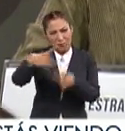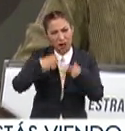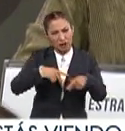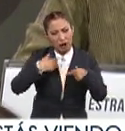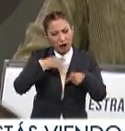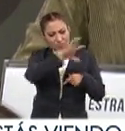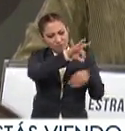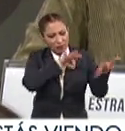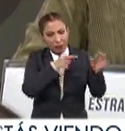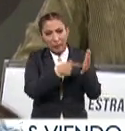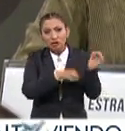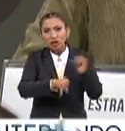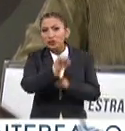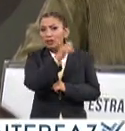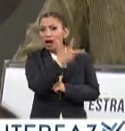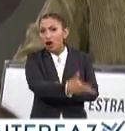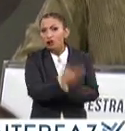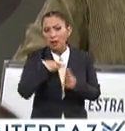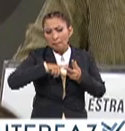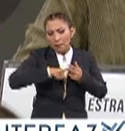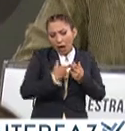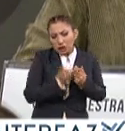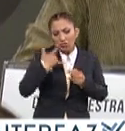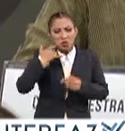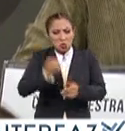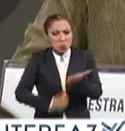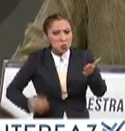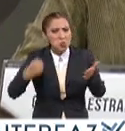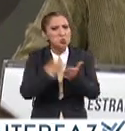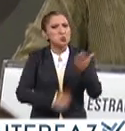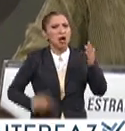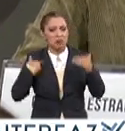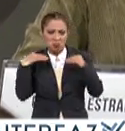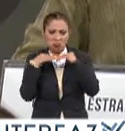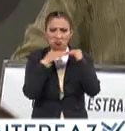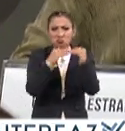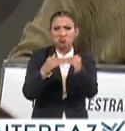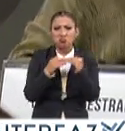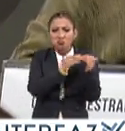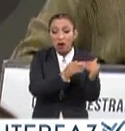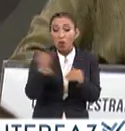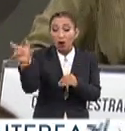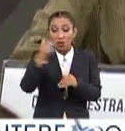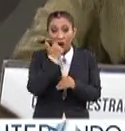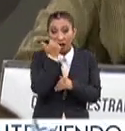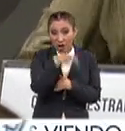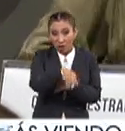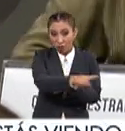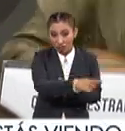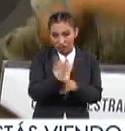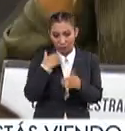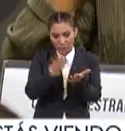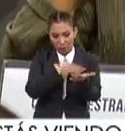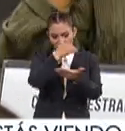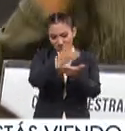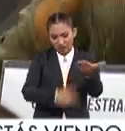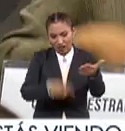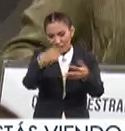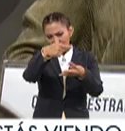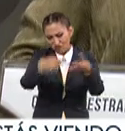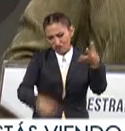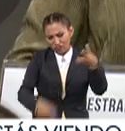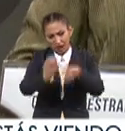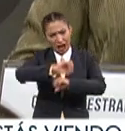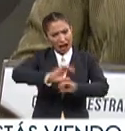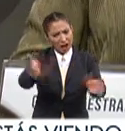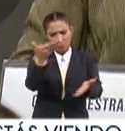toman elementos del 68, de ese inicio de lucha democratizadora, cuando los estudiantes en un pliego petitorio